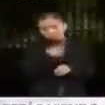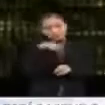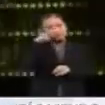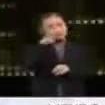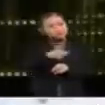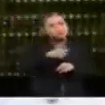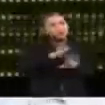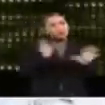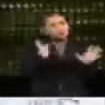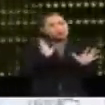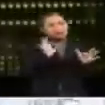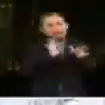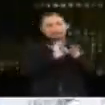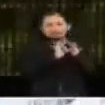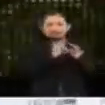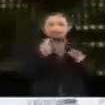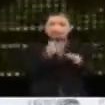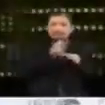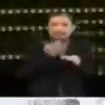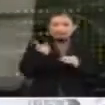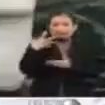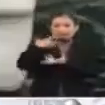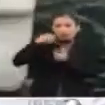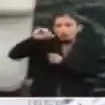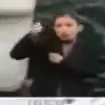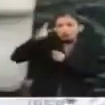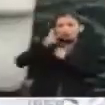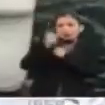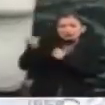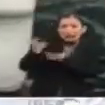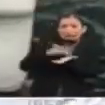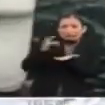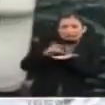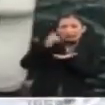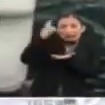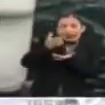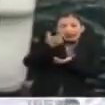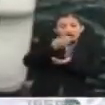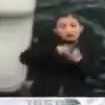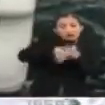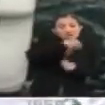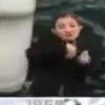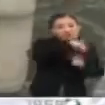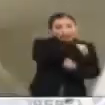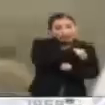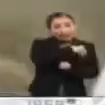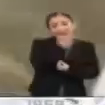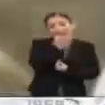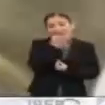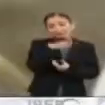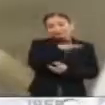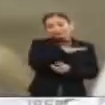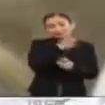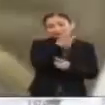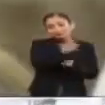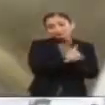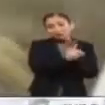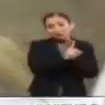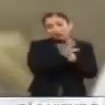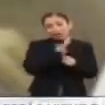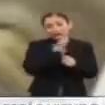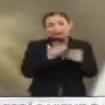muy afectos, necesitan recursos del exterior para que la economía funcione, y en ese contexto pues